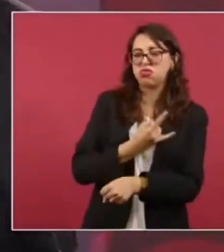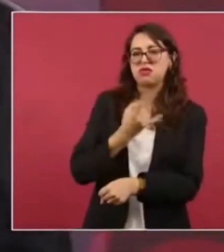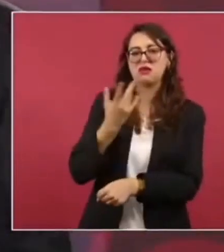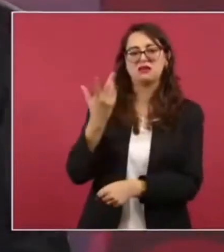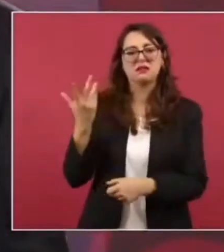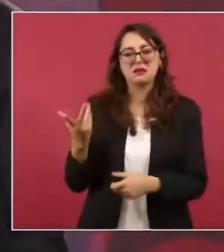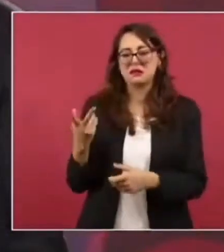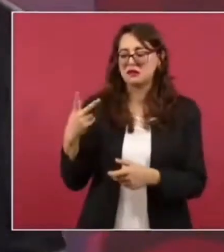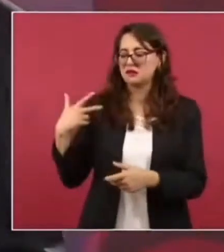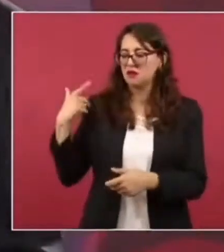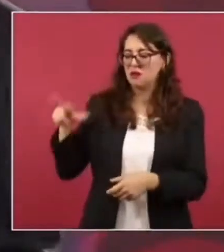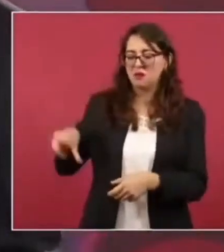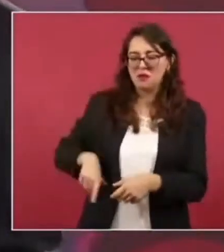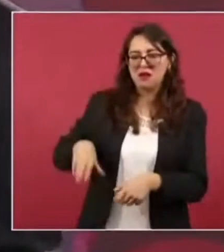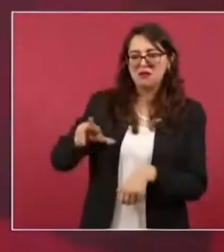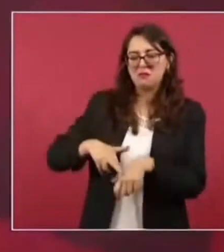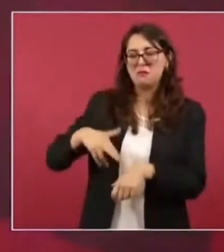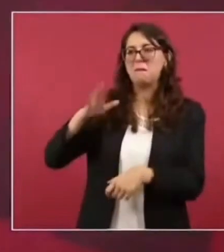uno tras otro.